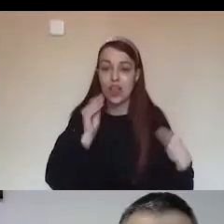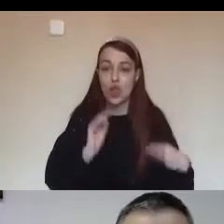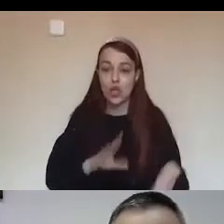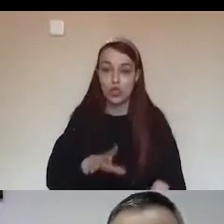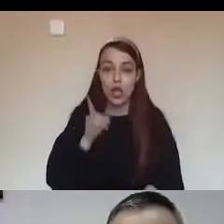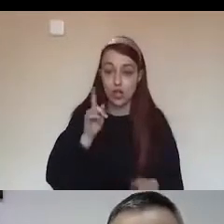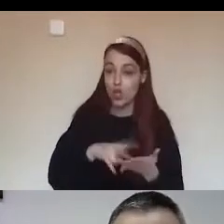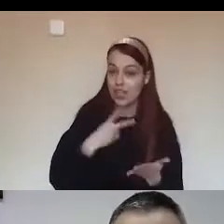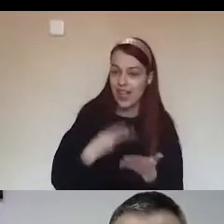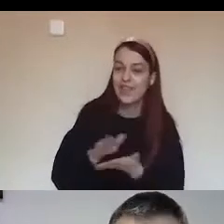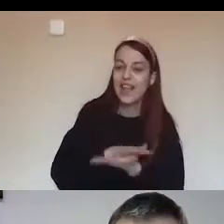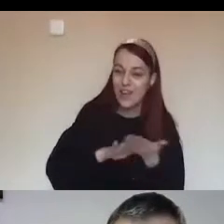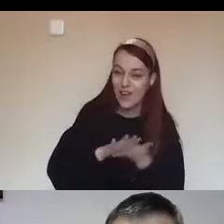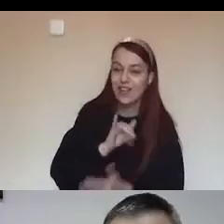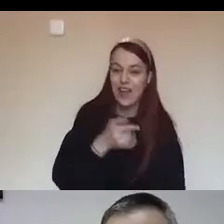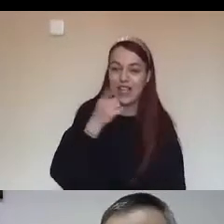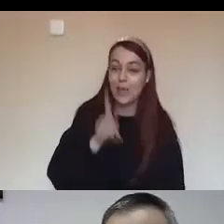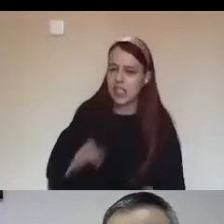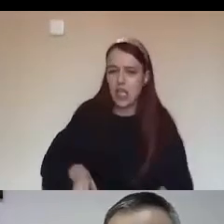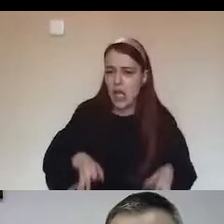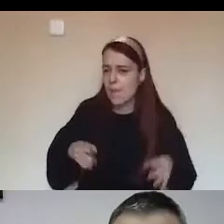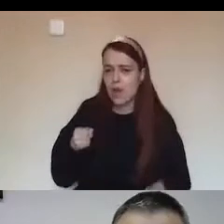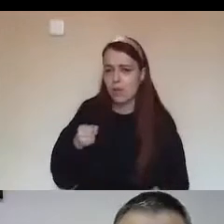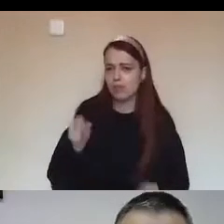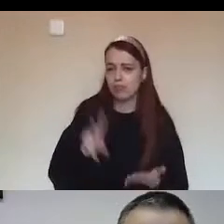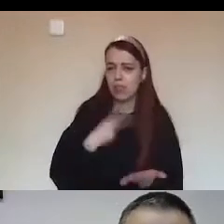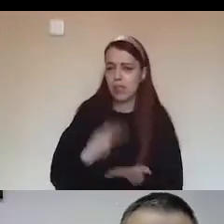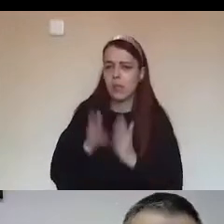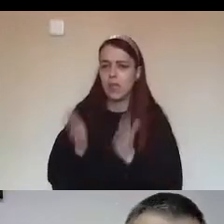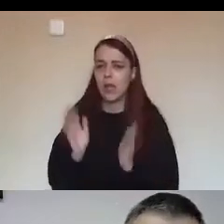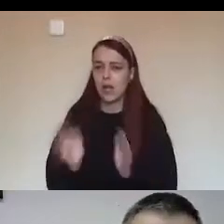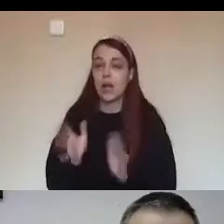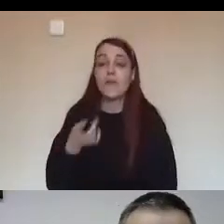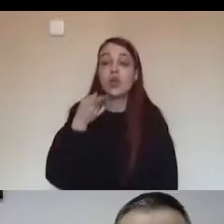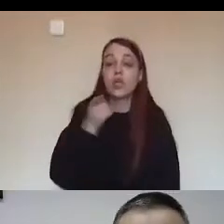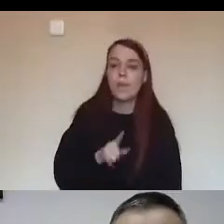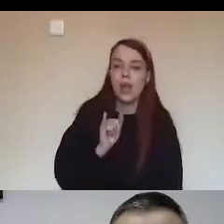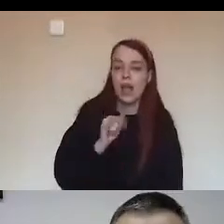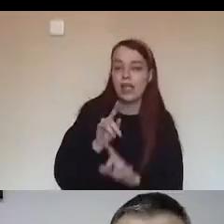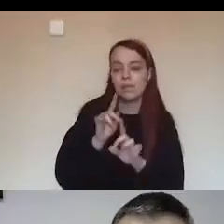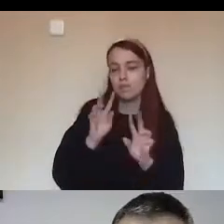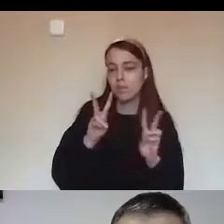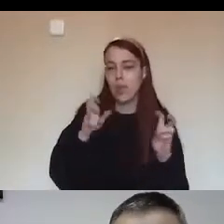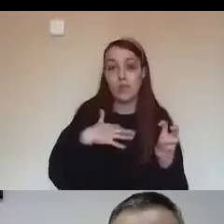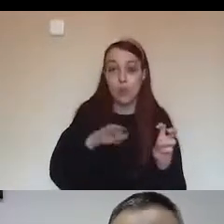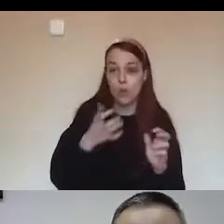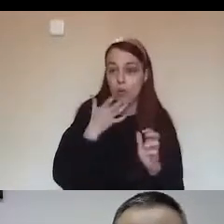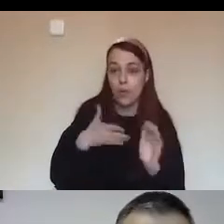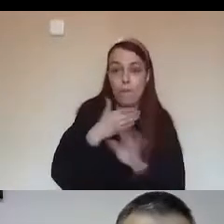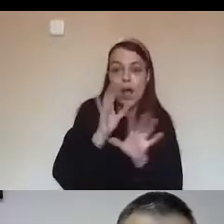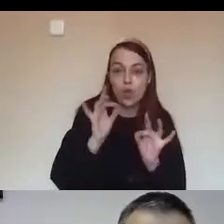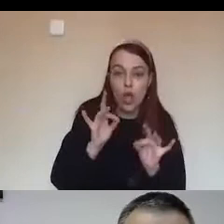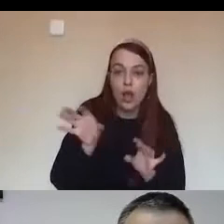había interpretación en lengua de signos, siempre la ponemos, sino que también había toda una serie de cuestiones que se podían tocar. Se